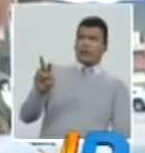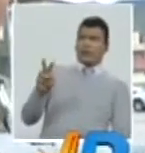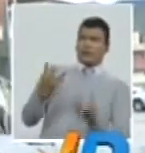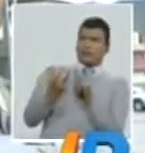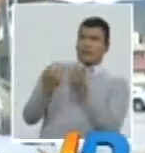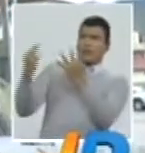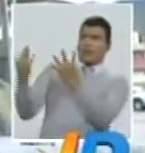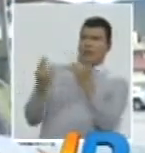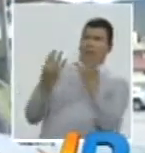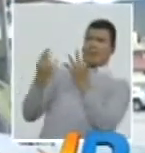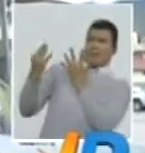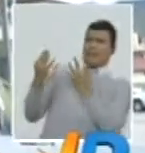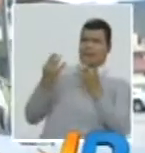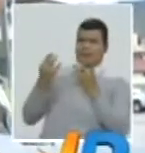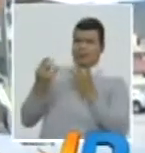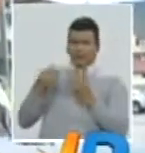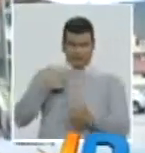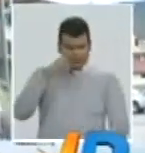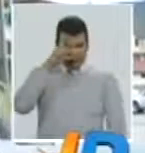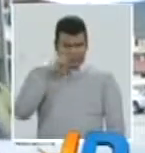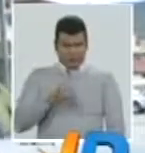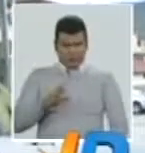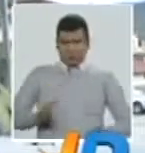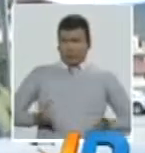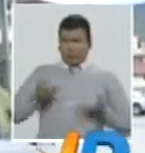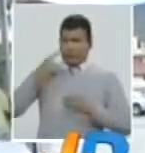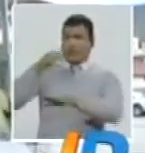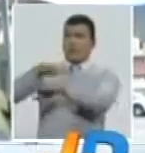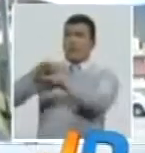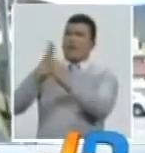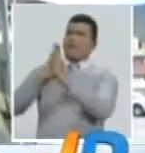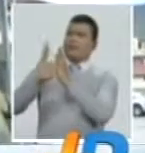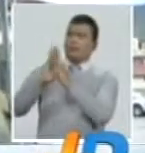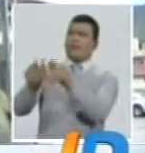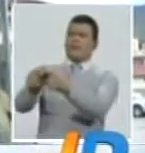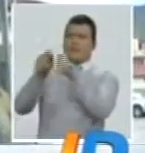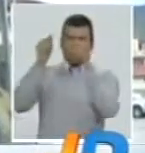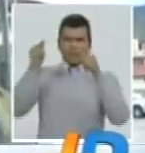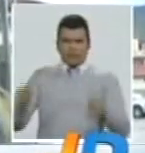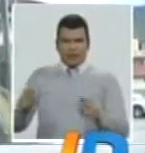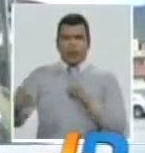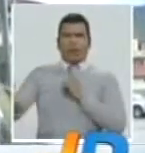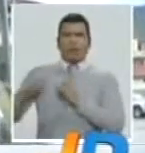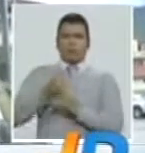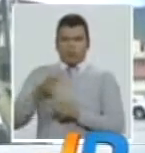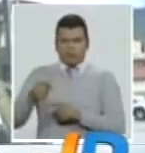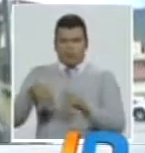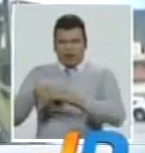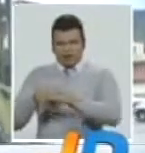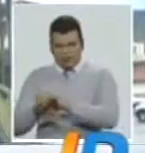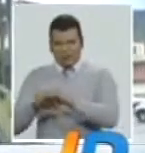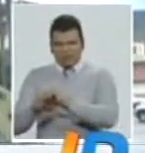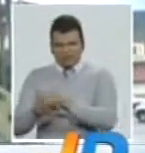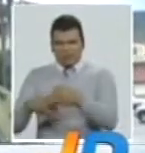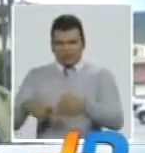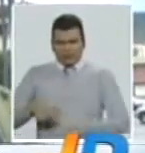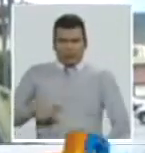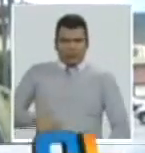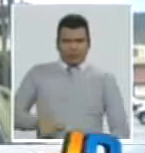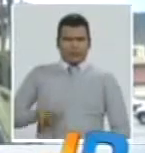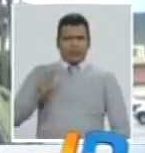unidades militares, decide entregarse, dar la información, y es así que encontramos una caleta con